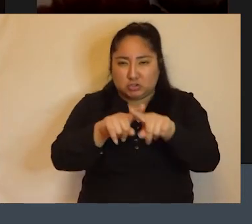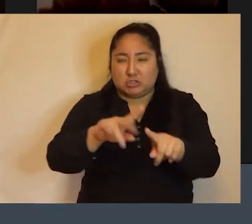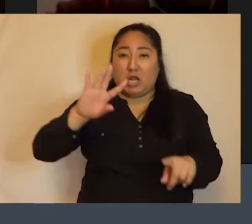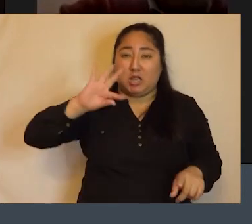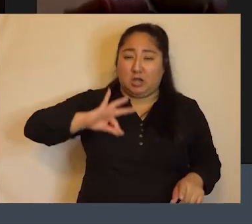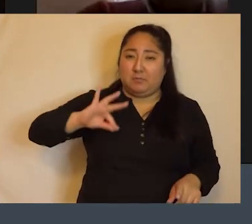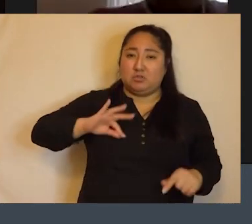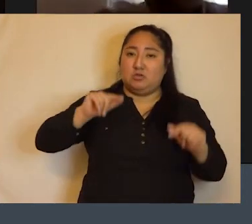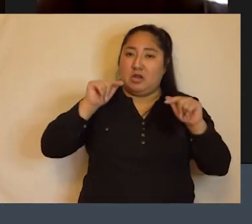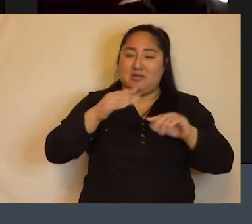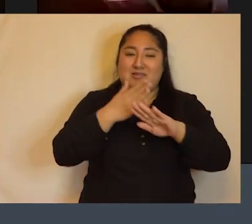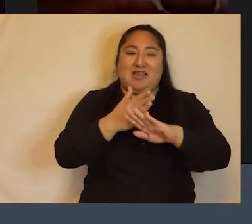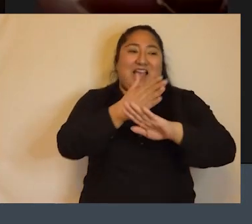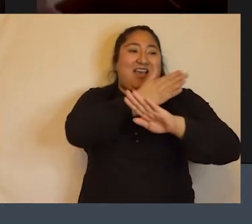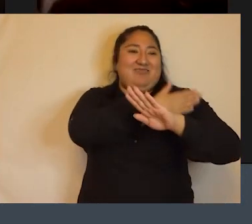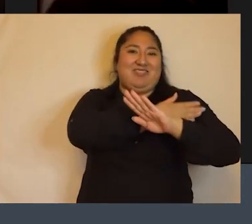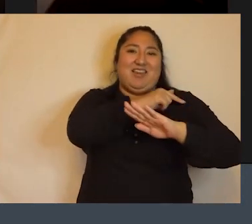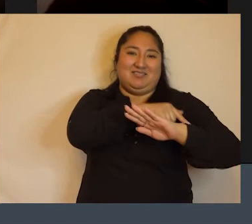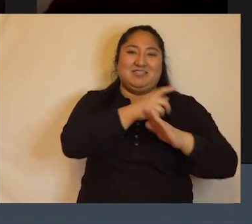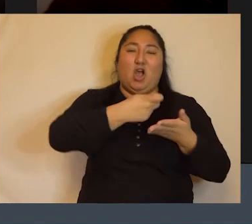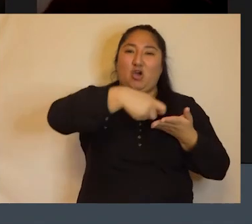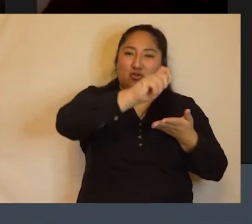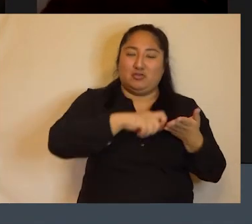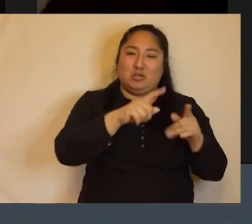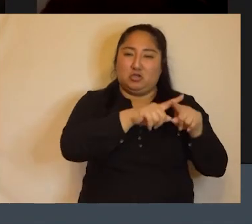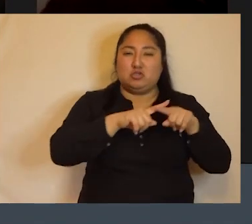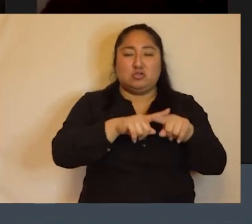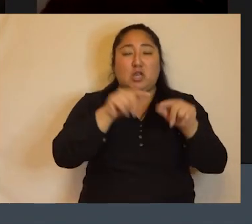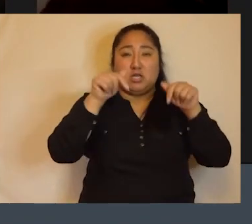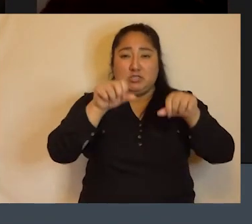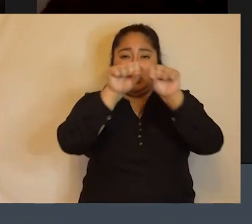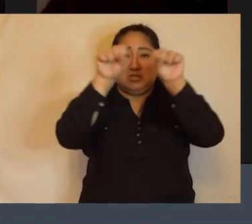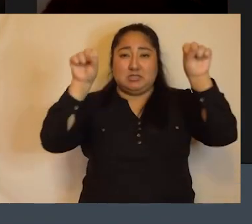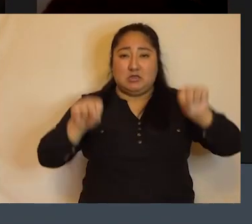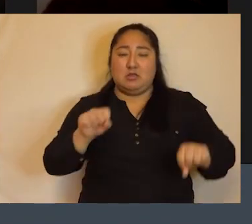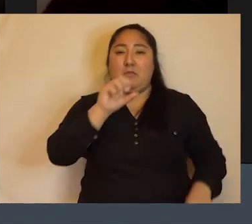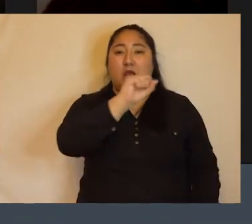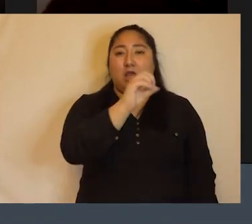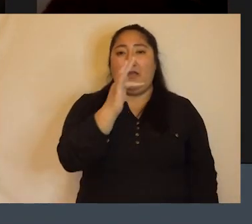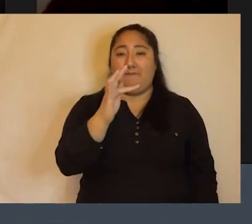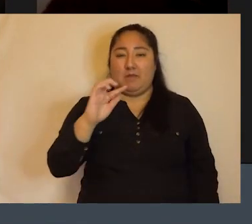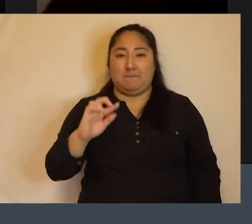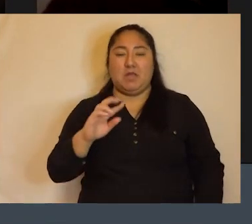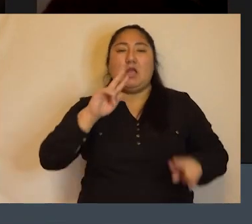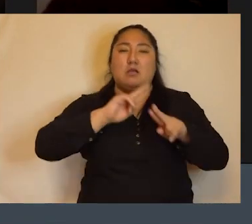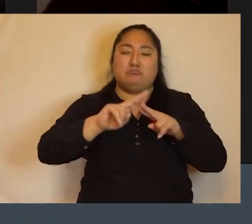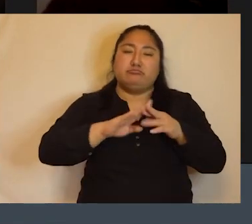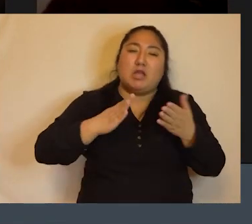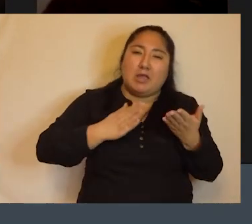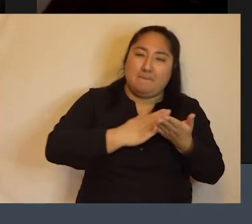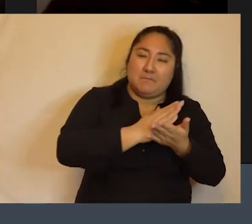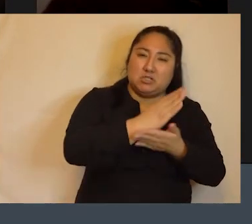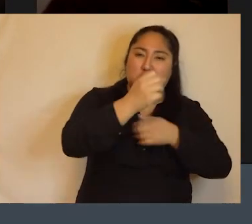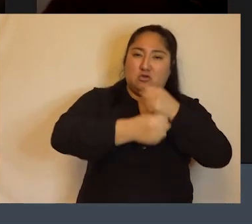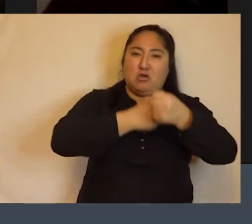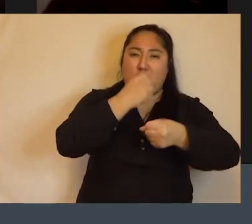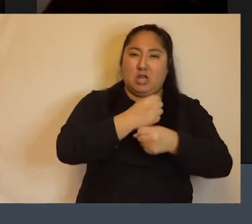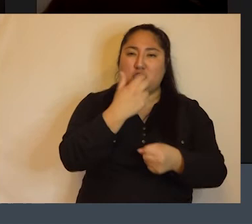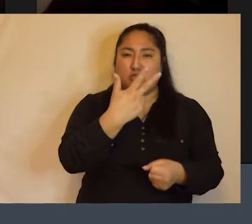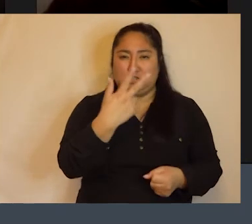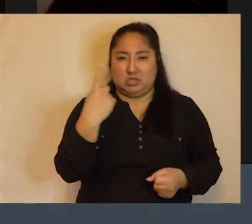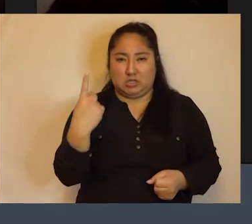pensiones, detrás de eso hay un contrato social. Si este sistema de AFP se creó en el año